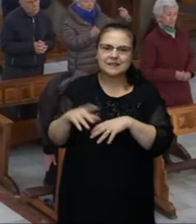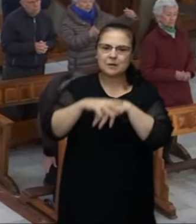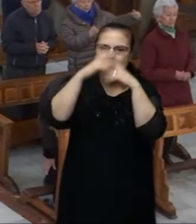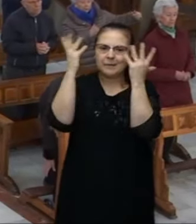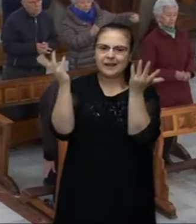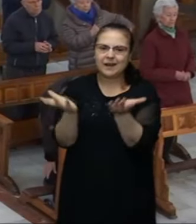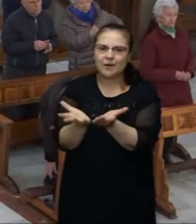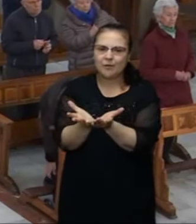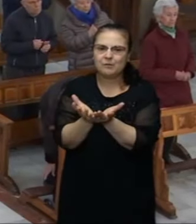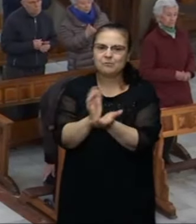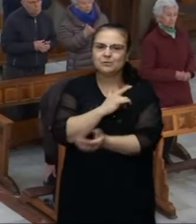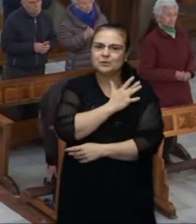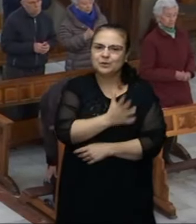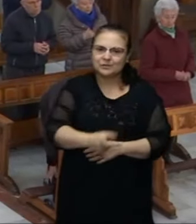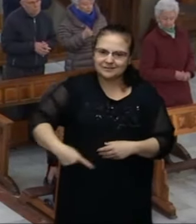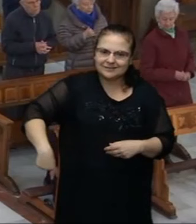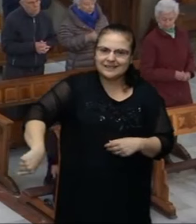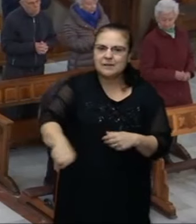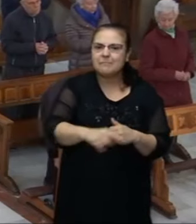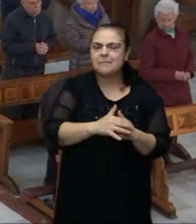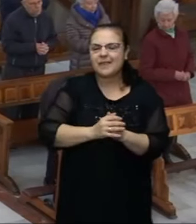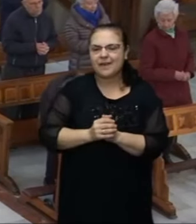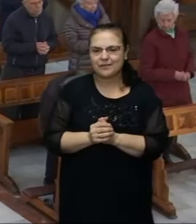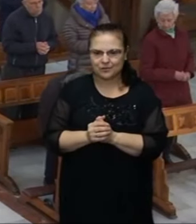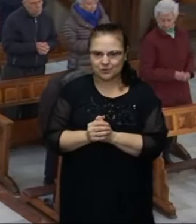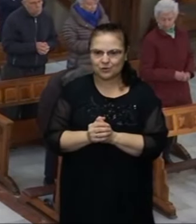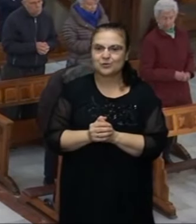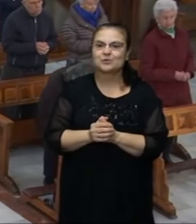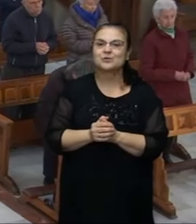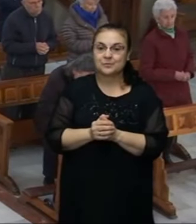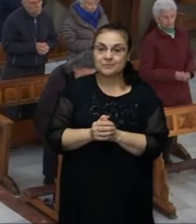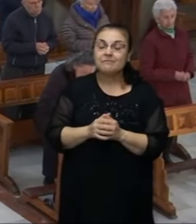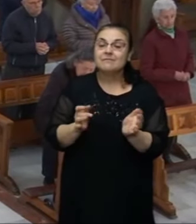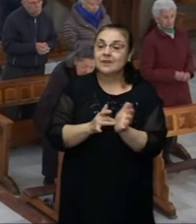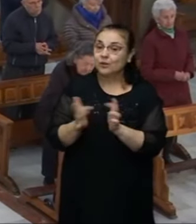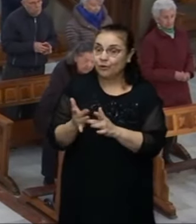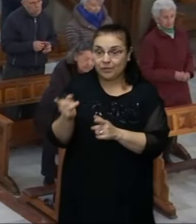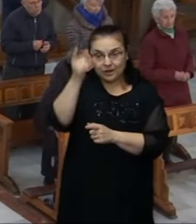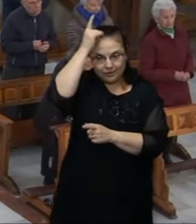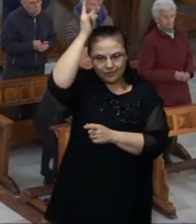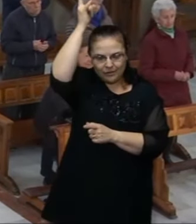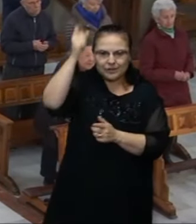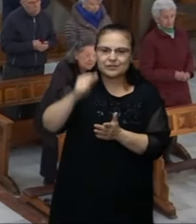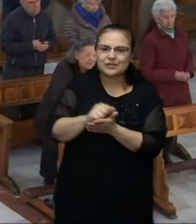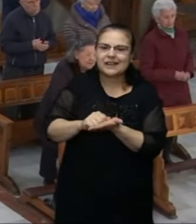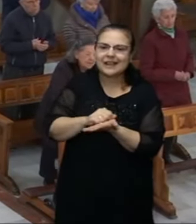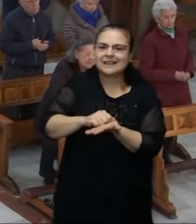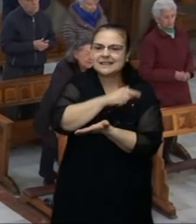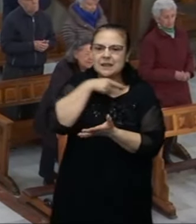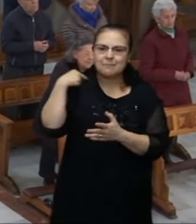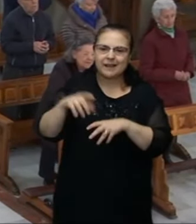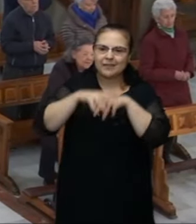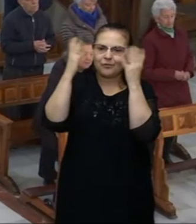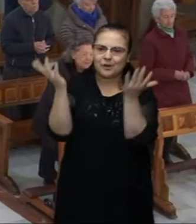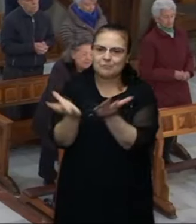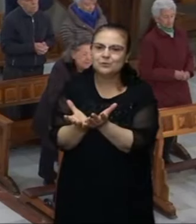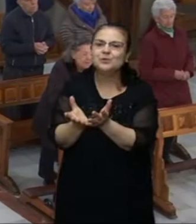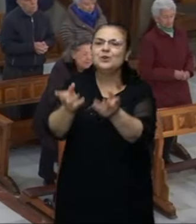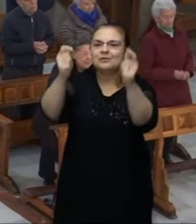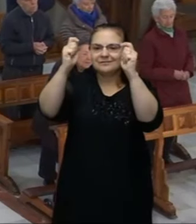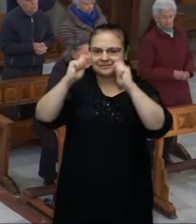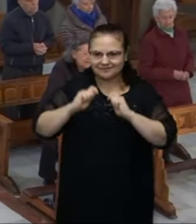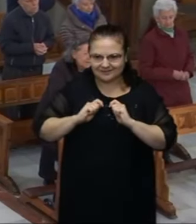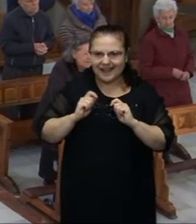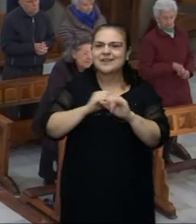que quitas el pecado del mundo, ten piedad de nosotros. Cordero de Dios, que quitas el pecado del